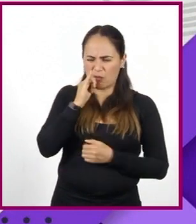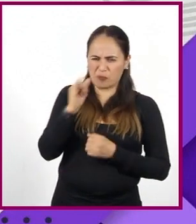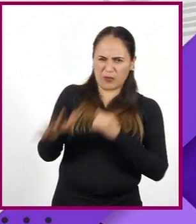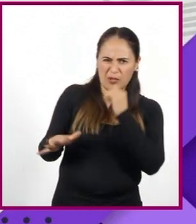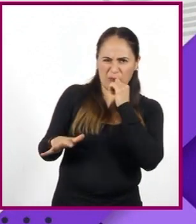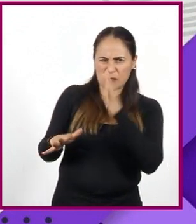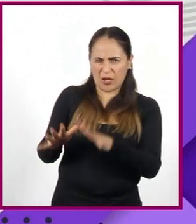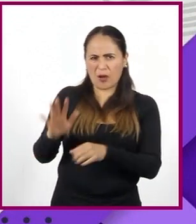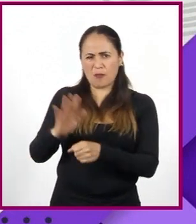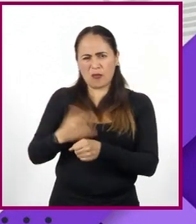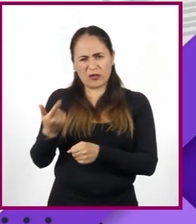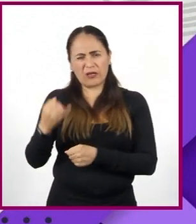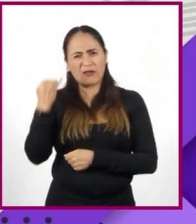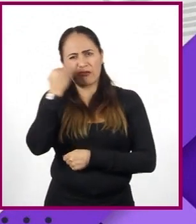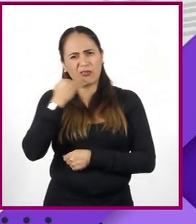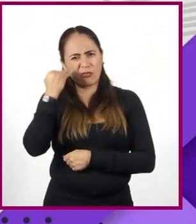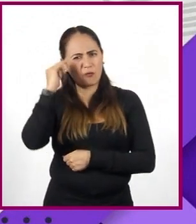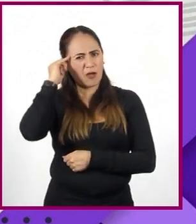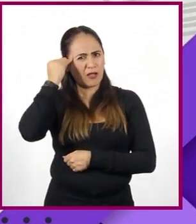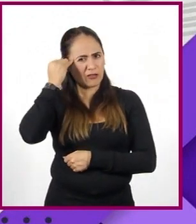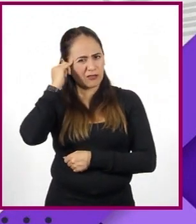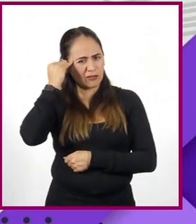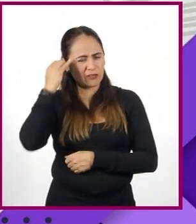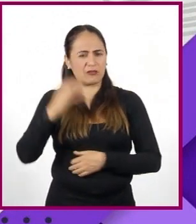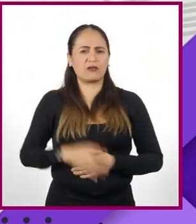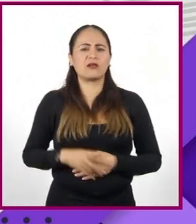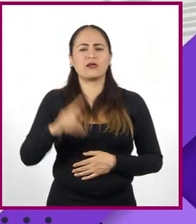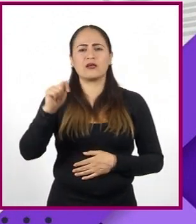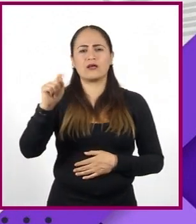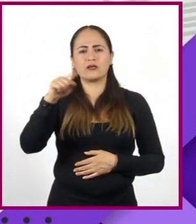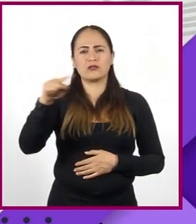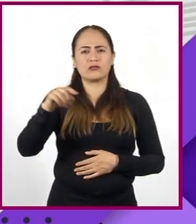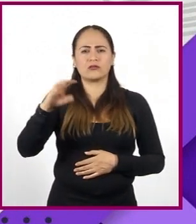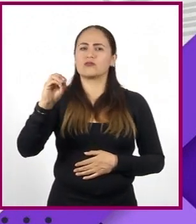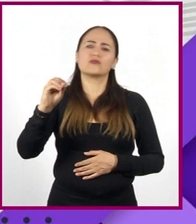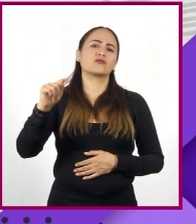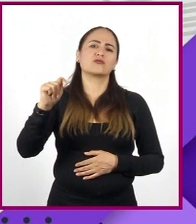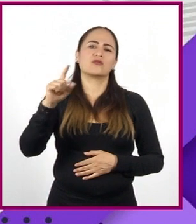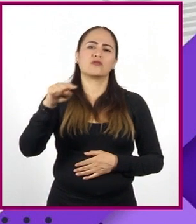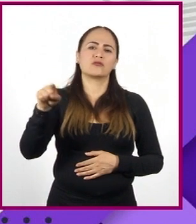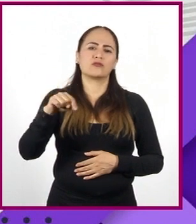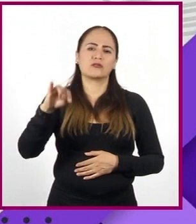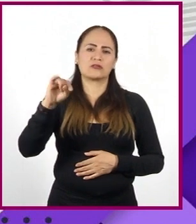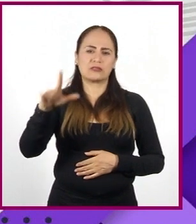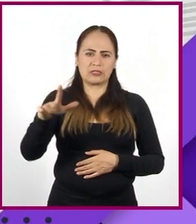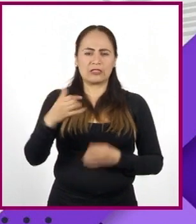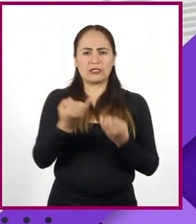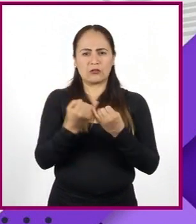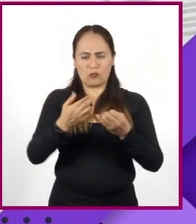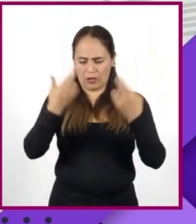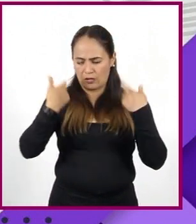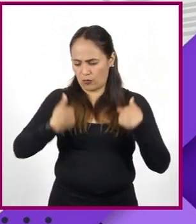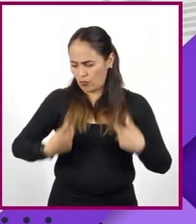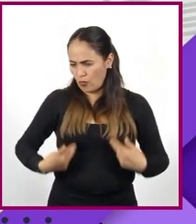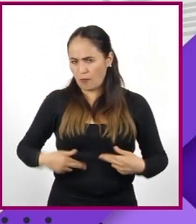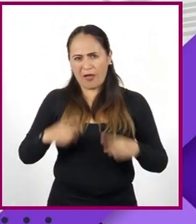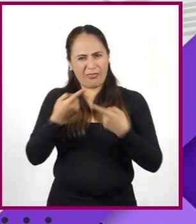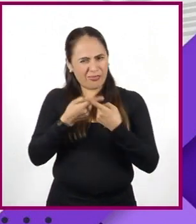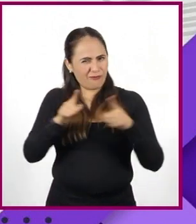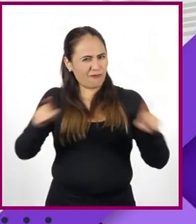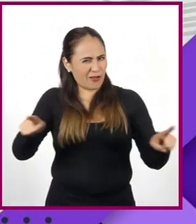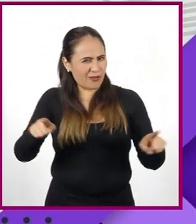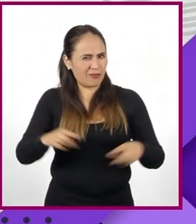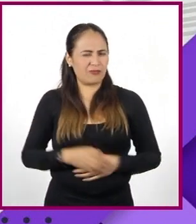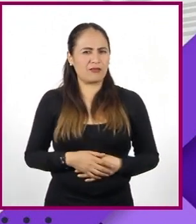insultan porque hablan tzotzil, usan camisas de tela tejida que les llega a las rodillas o faldas de lana.